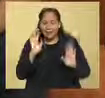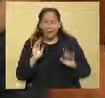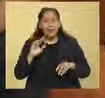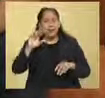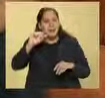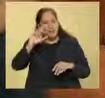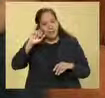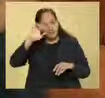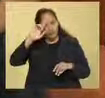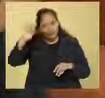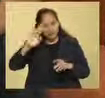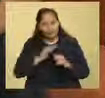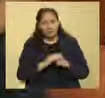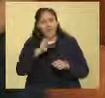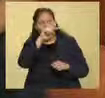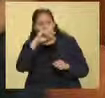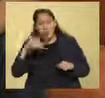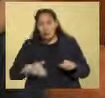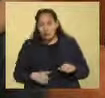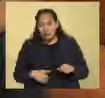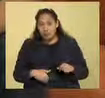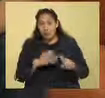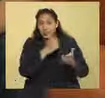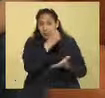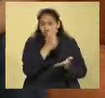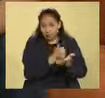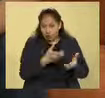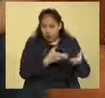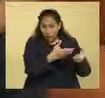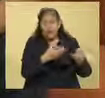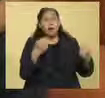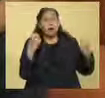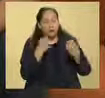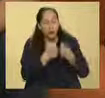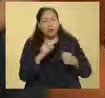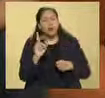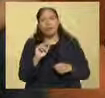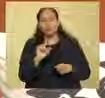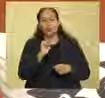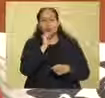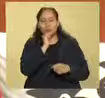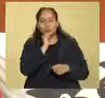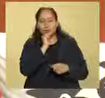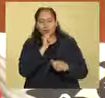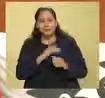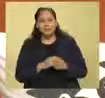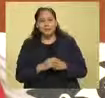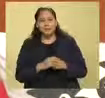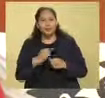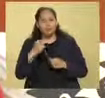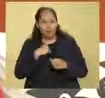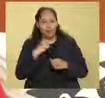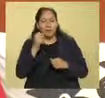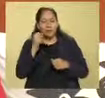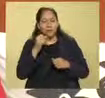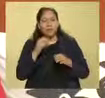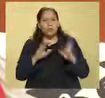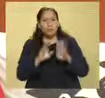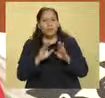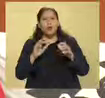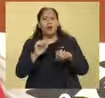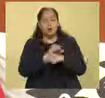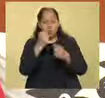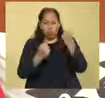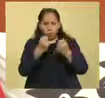no has tenido tu accidentes manejando normalmente en la ciudad o si afortunadamente no ha tenido accidentes he tenido la fortuna de probar coches